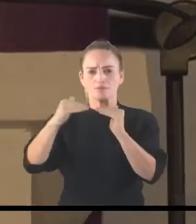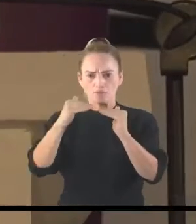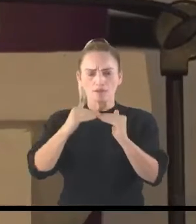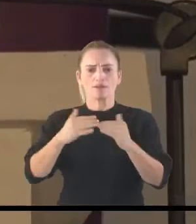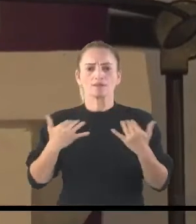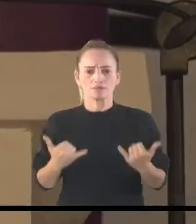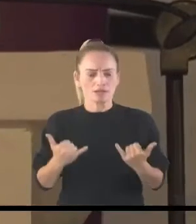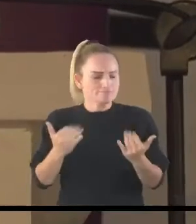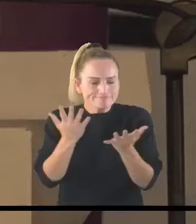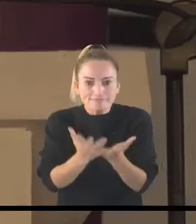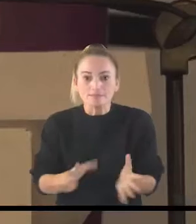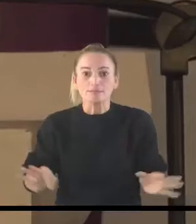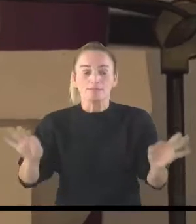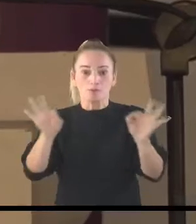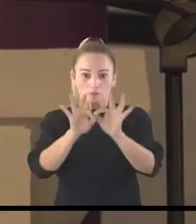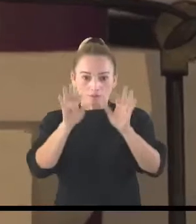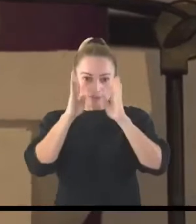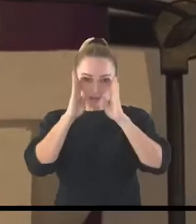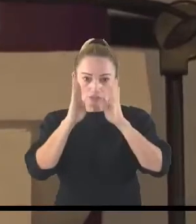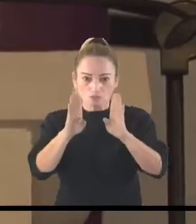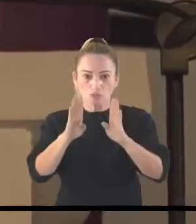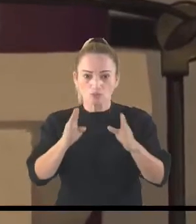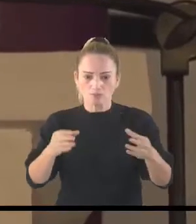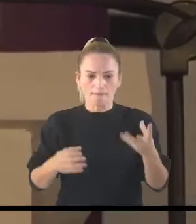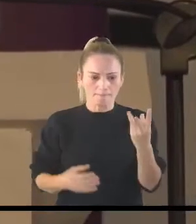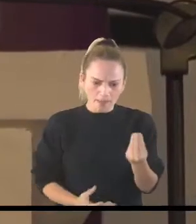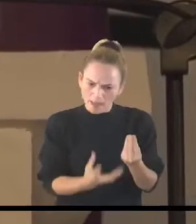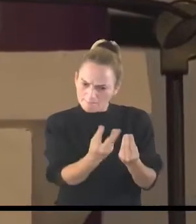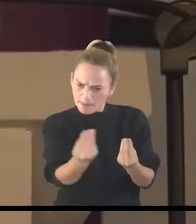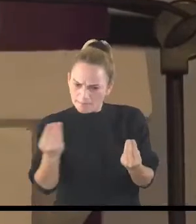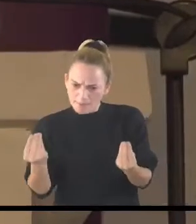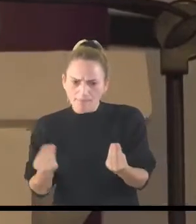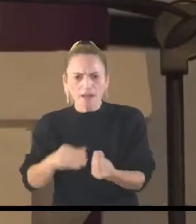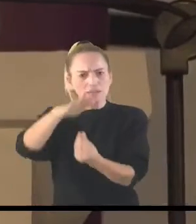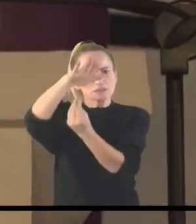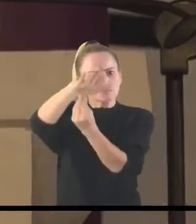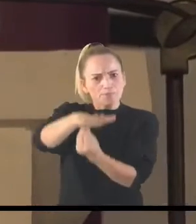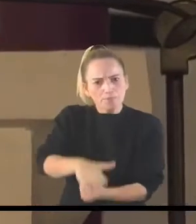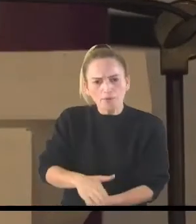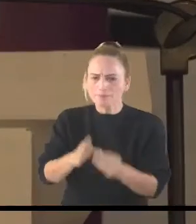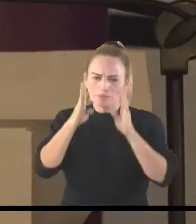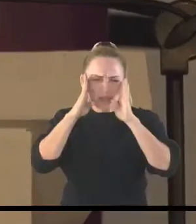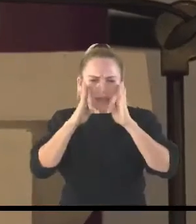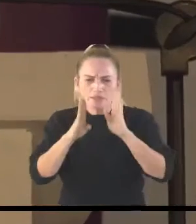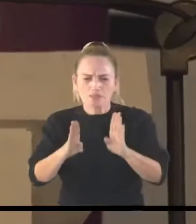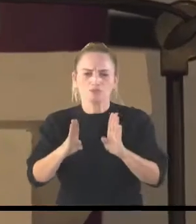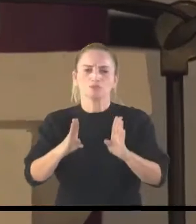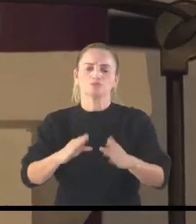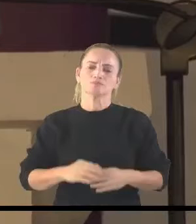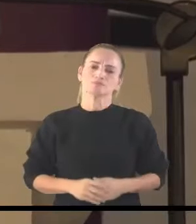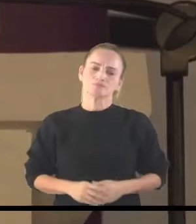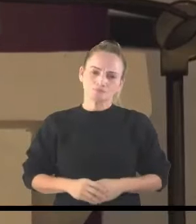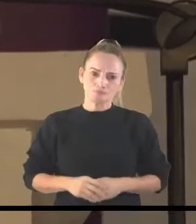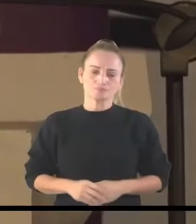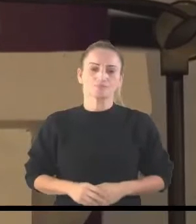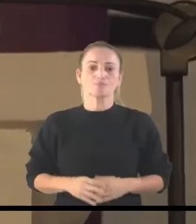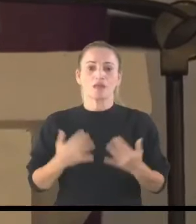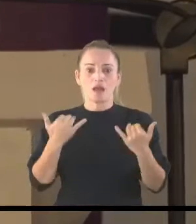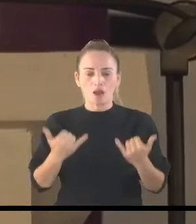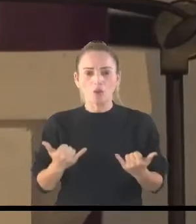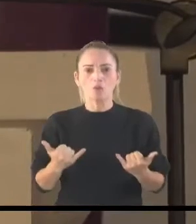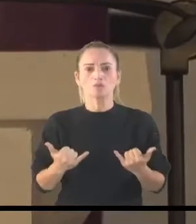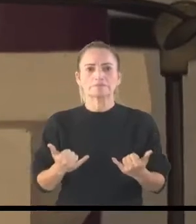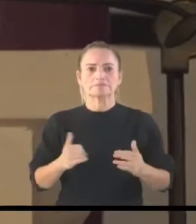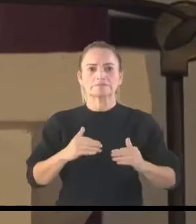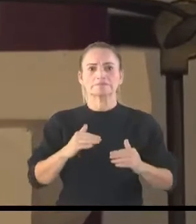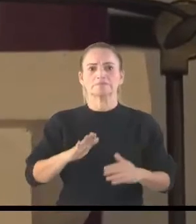hemos priorizado a las poblaciones más vulnerables en esta ruta de indemnización. Existe un